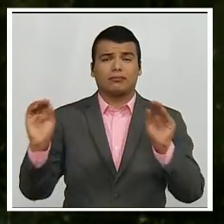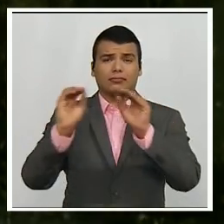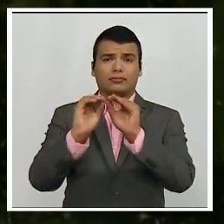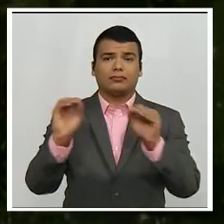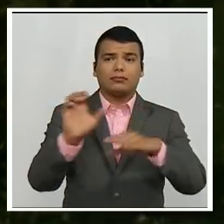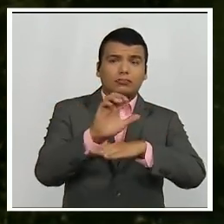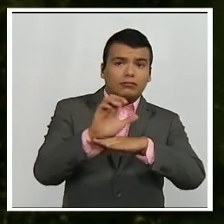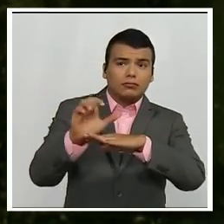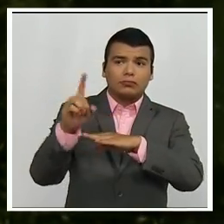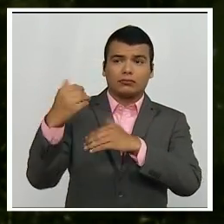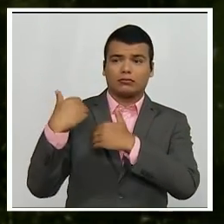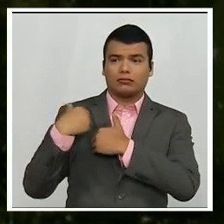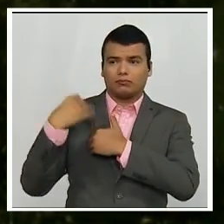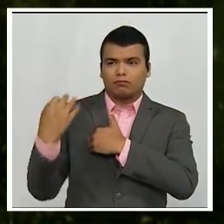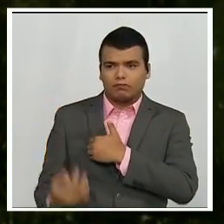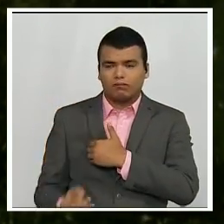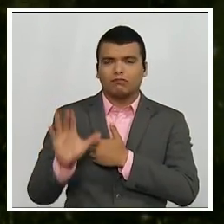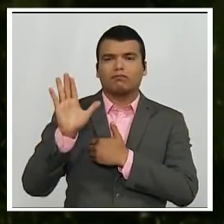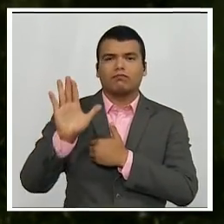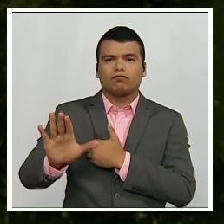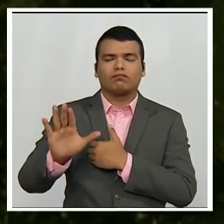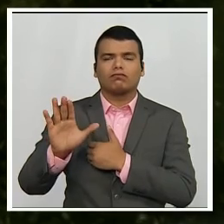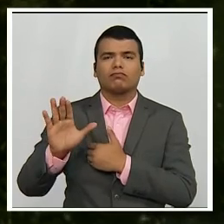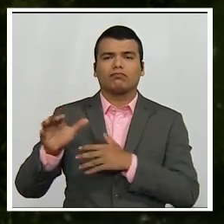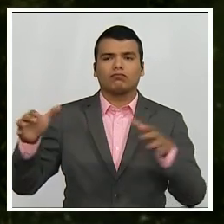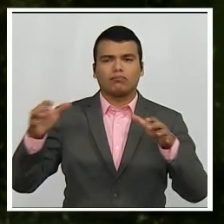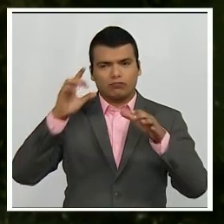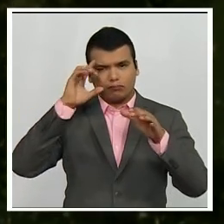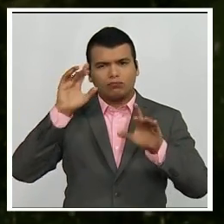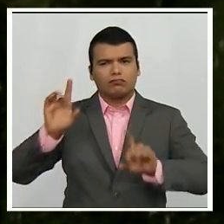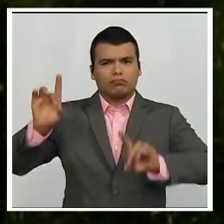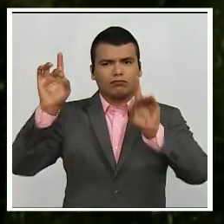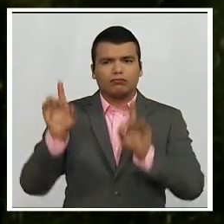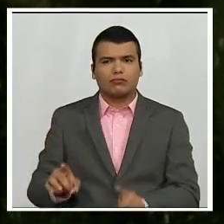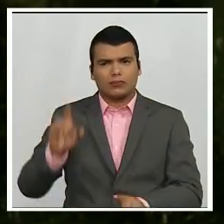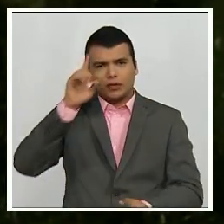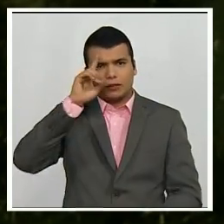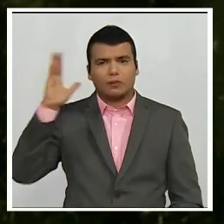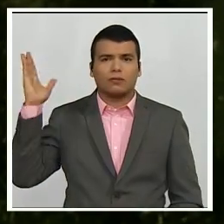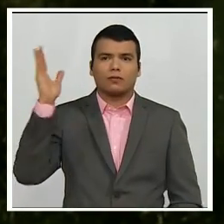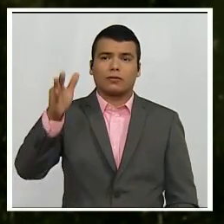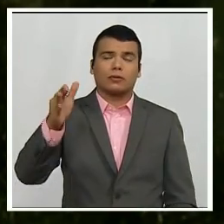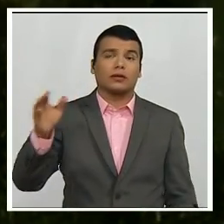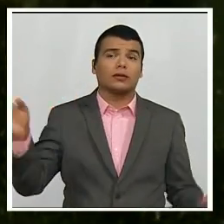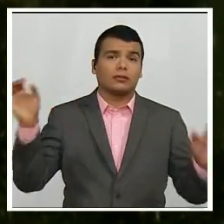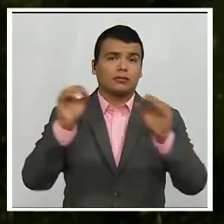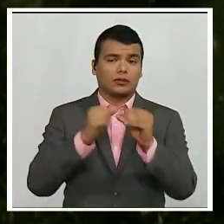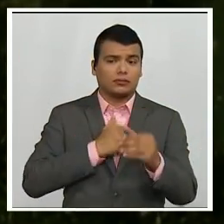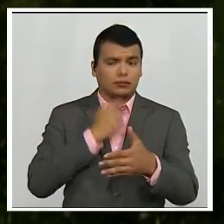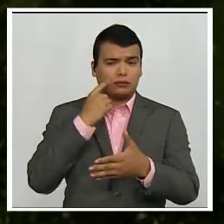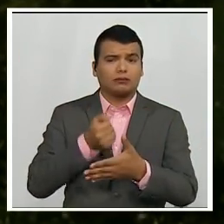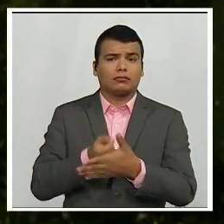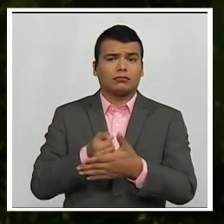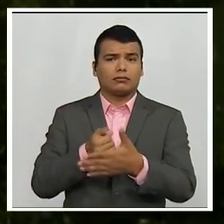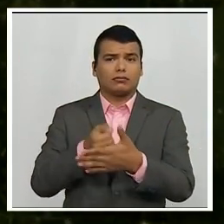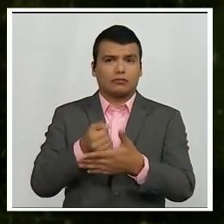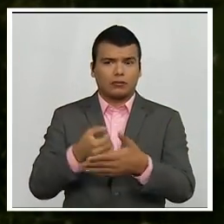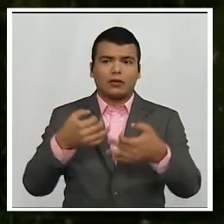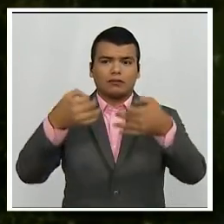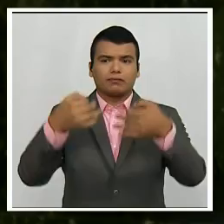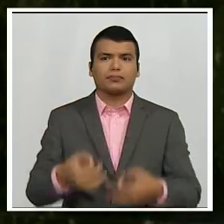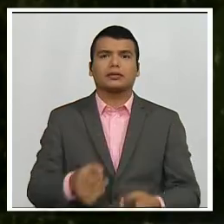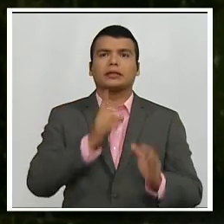entes correspondientes quienes decidirán pues acciones futuras pero insisto que hemos tenido un pronunciamiento oficial